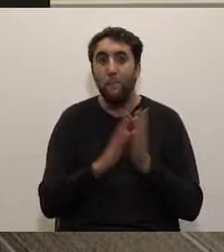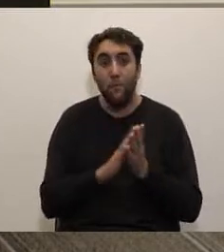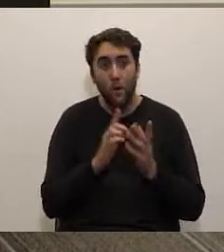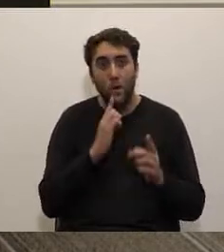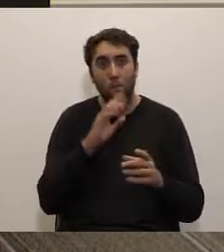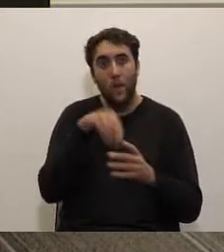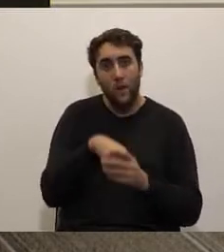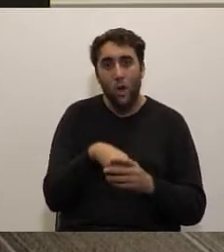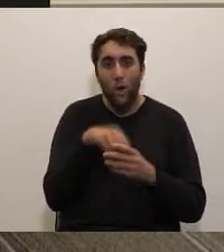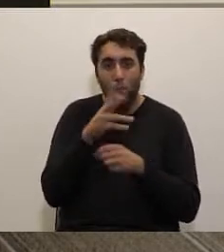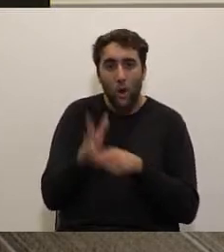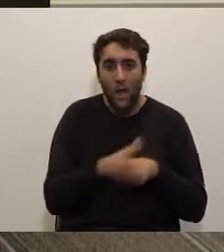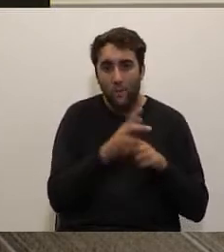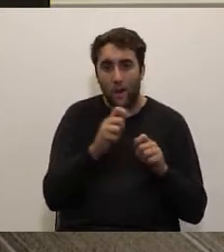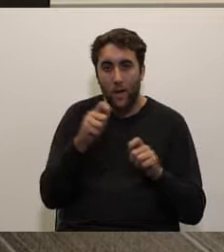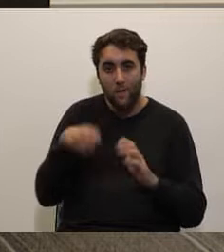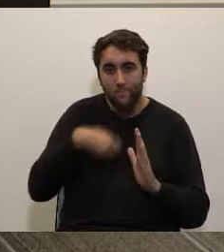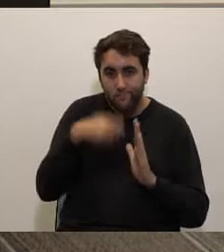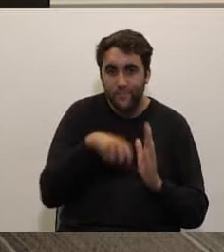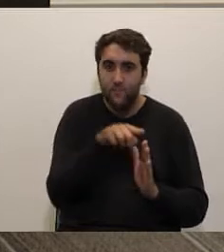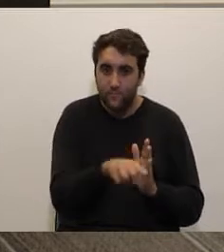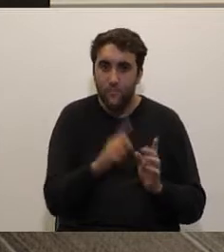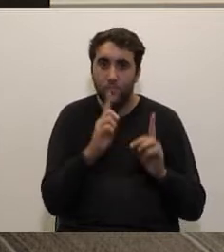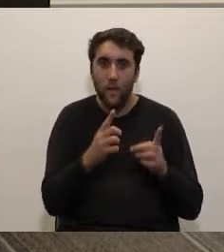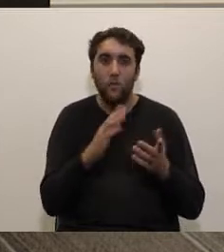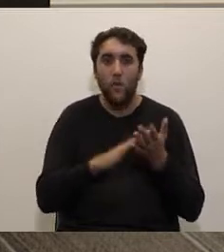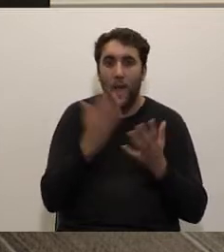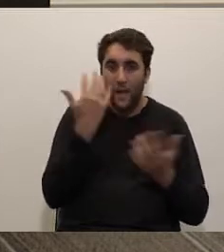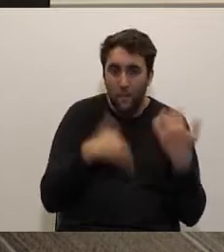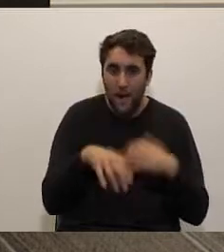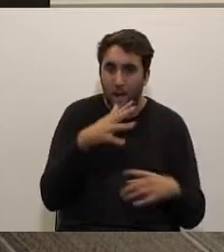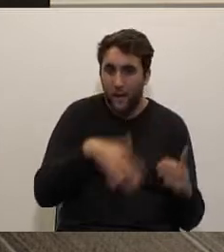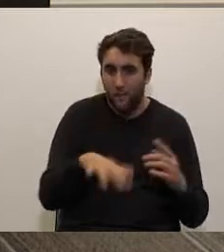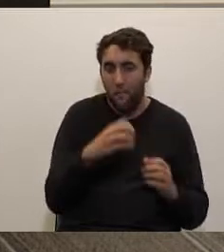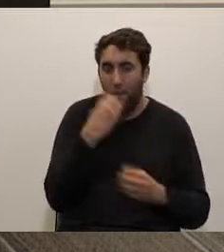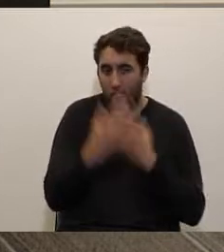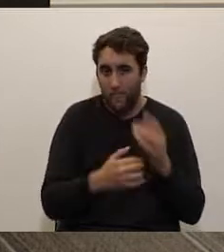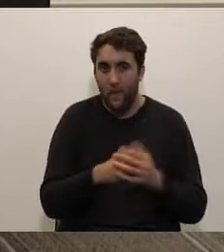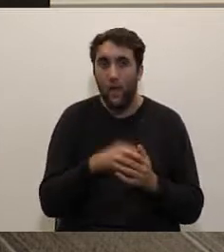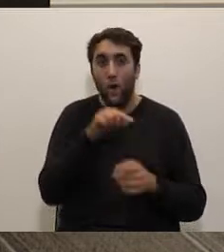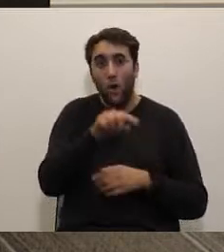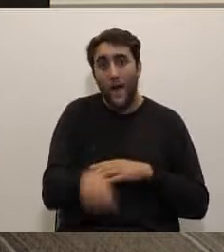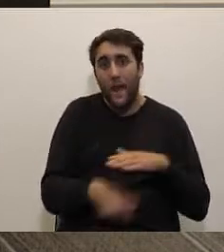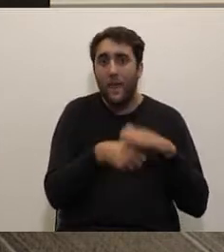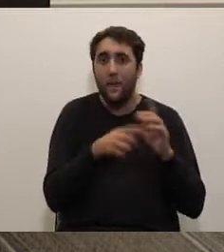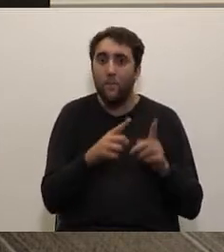de National Geographic, me quedé muy colgada con este dato. Actualmente lidera el desarrollo